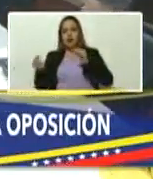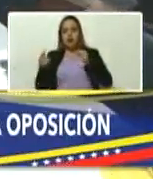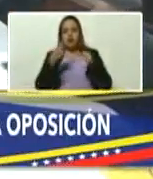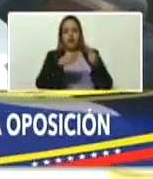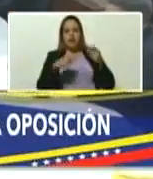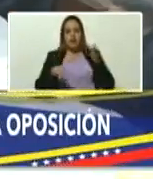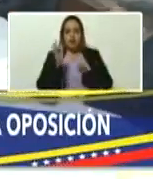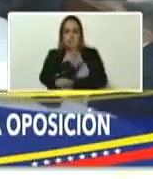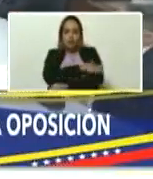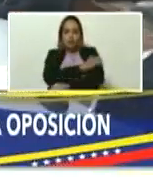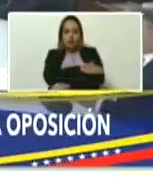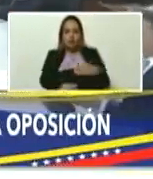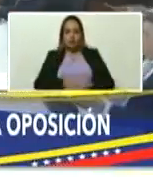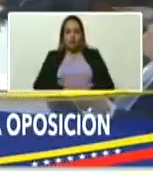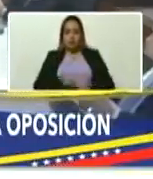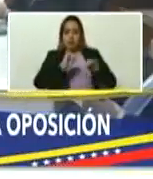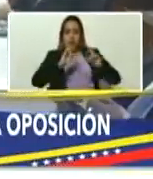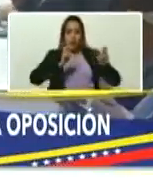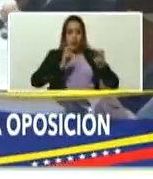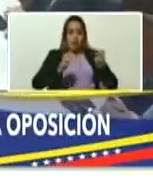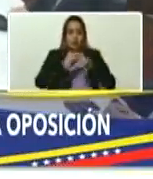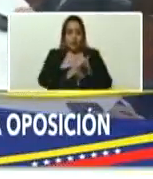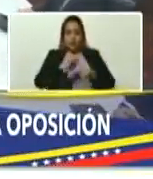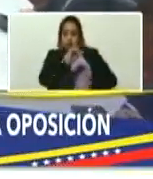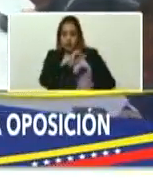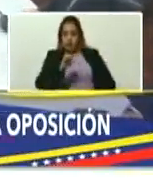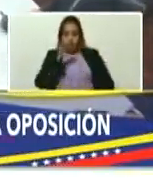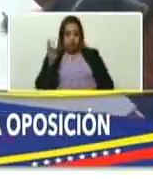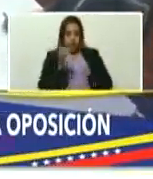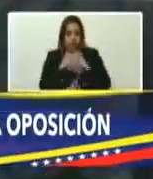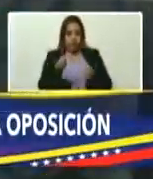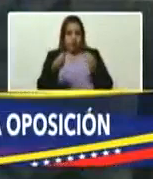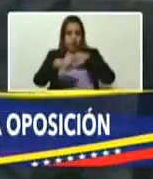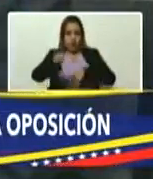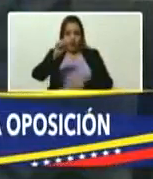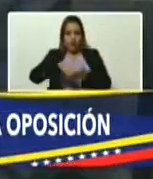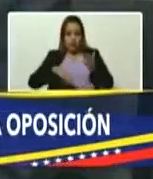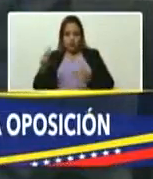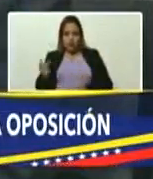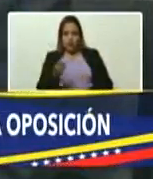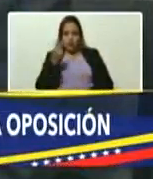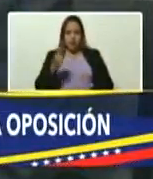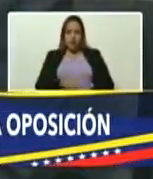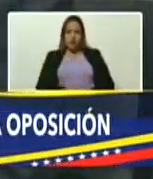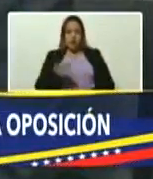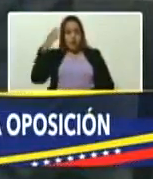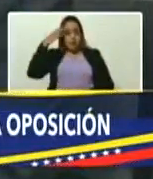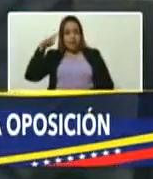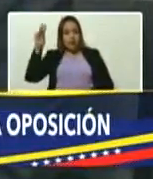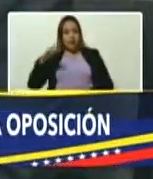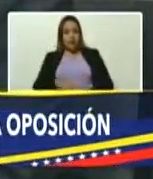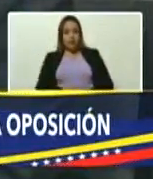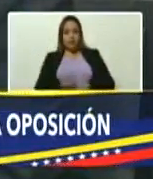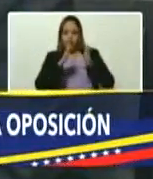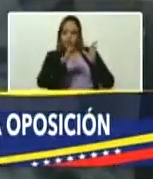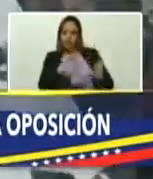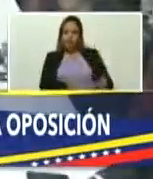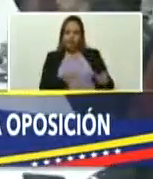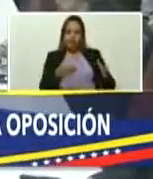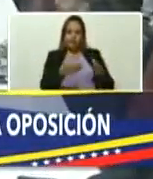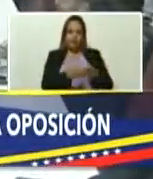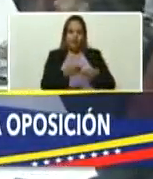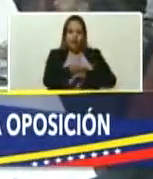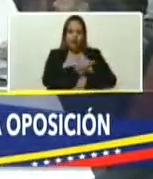oposiciones. Sobre este tema, este fin de semana se logró la firma del segundo acuerdo parcial en México entre representantes del